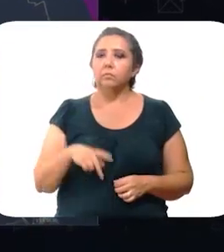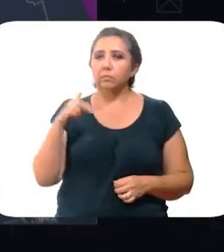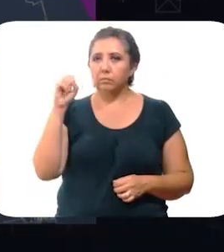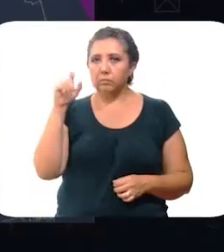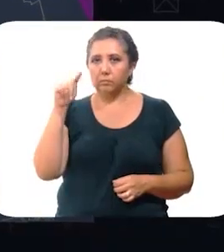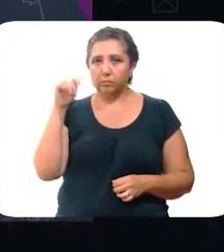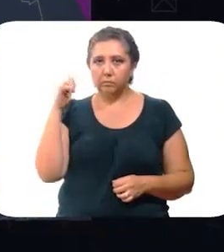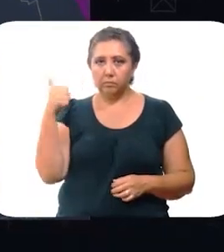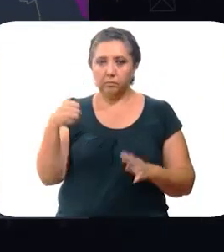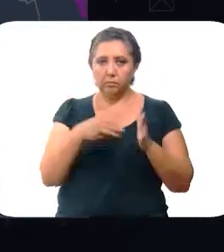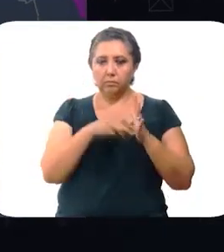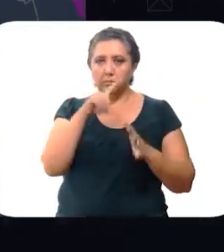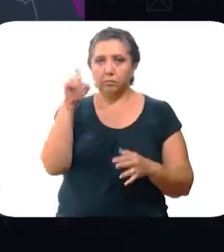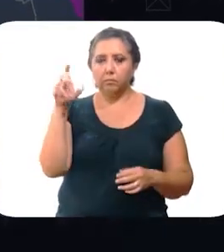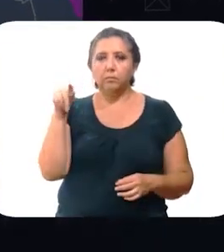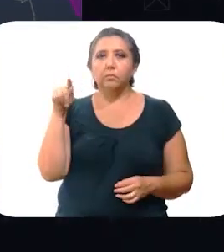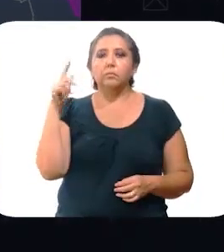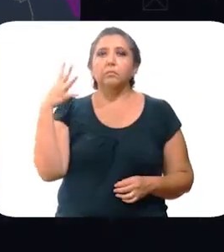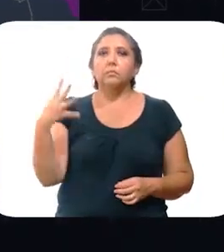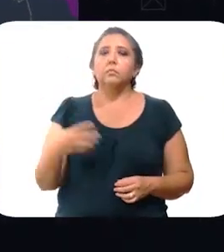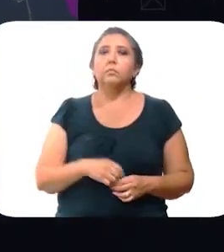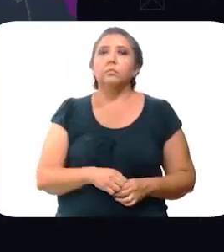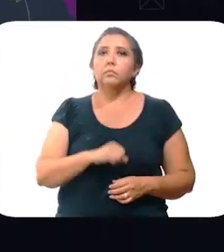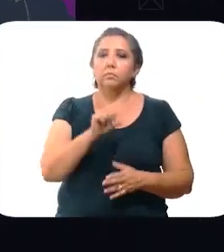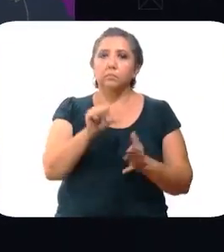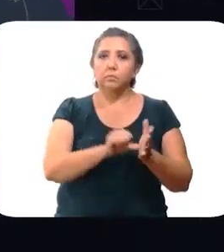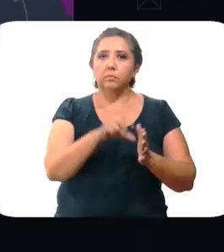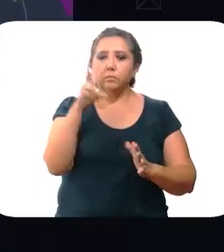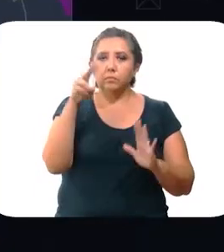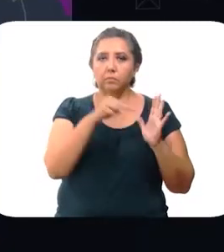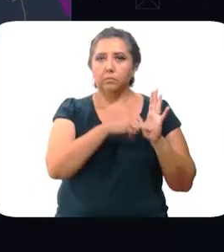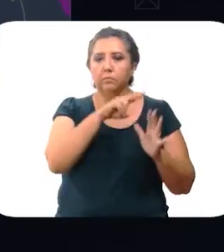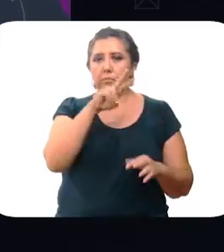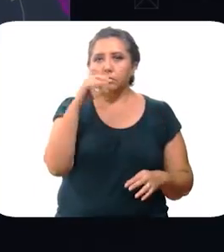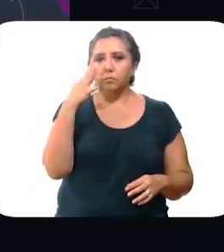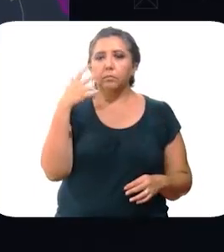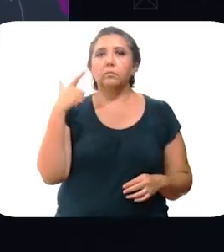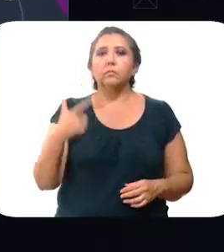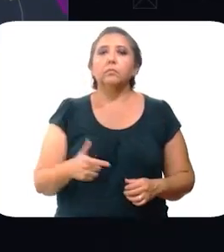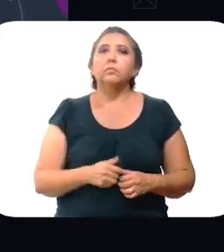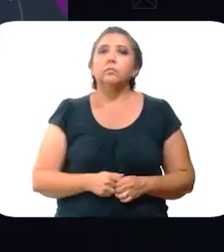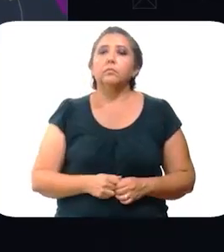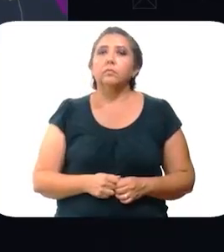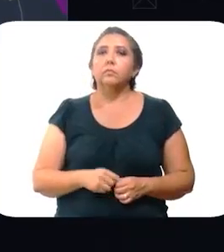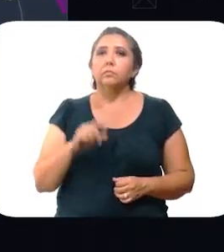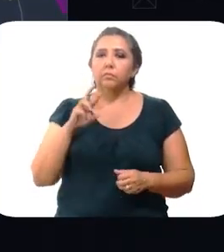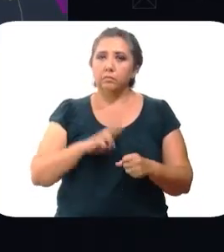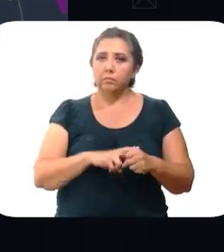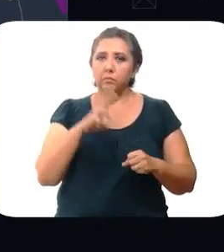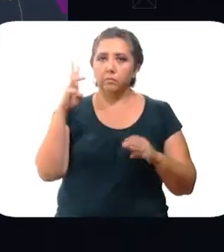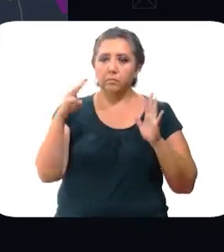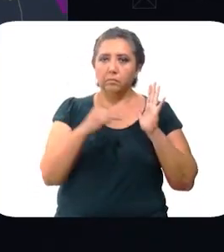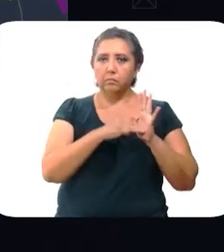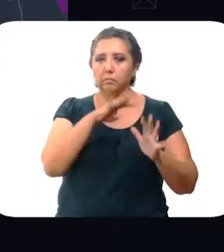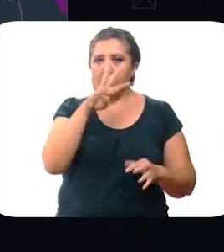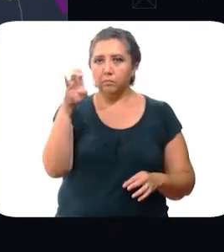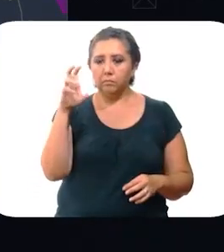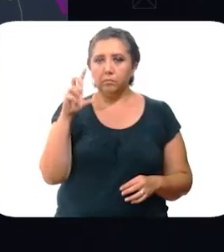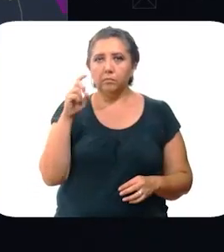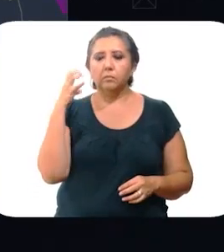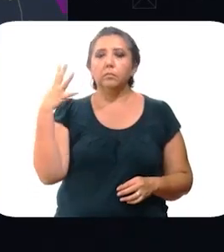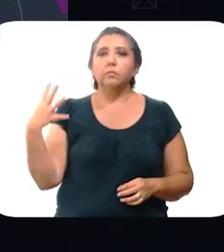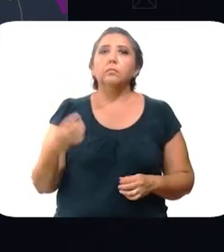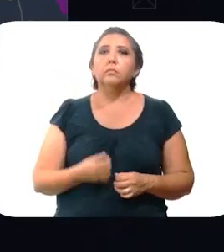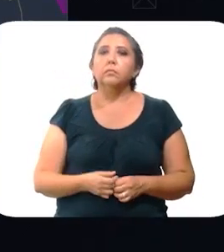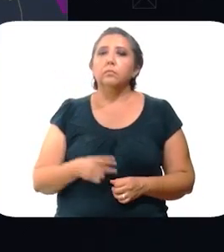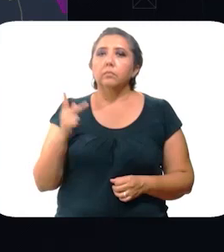zona oriente 6.174, en la zona centro 2.257, en la zona sur